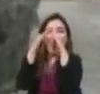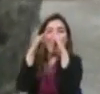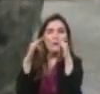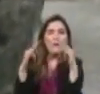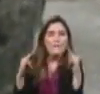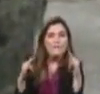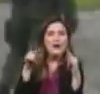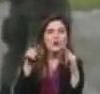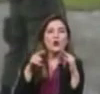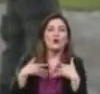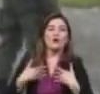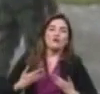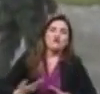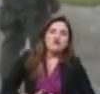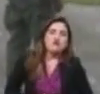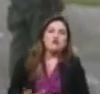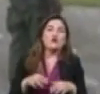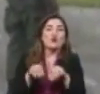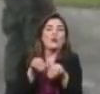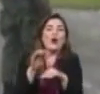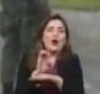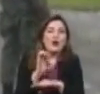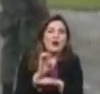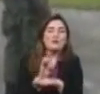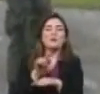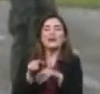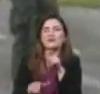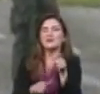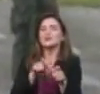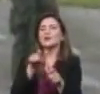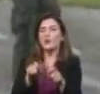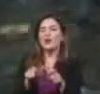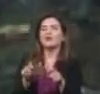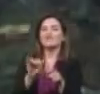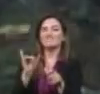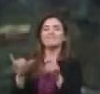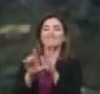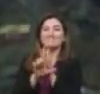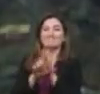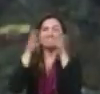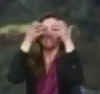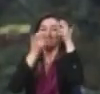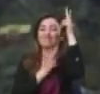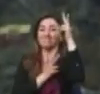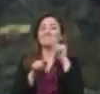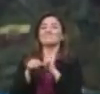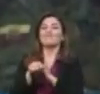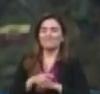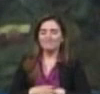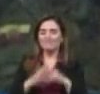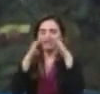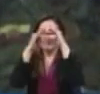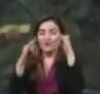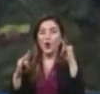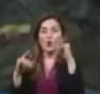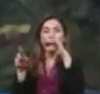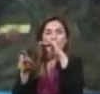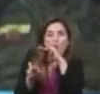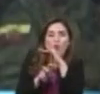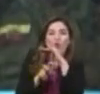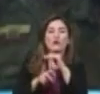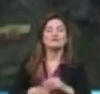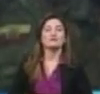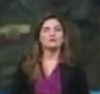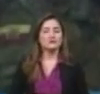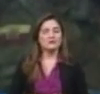campamento de descanso en territorio ecuatoriano de personas irregulares. Se localizaron unos cambuches,